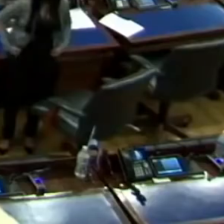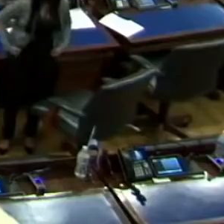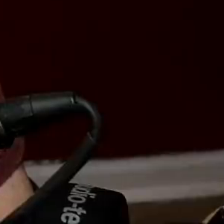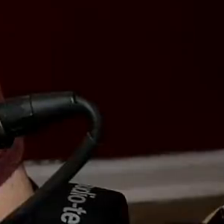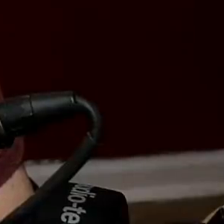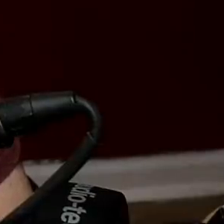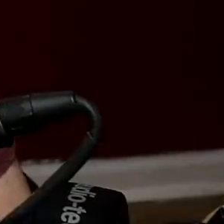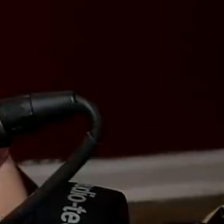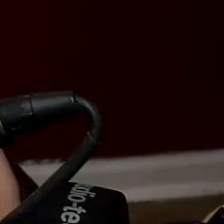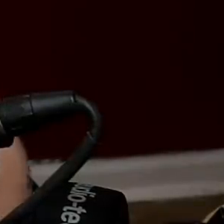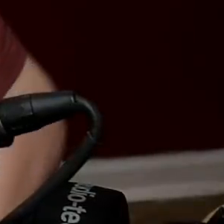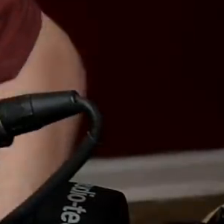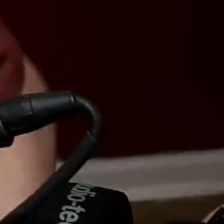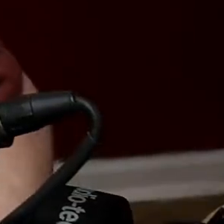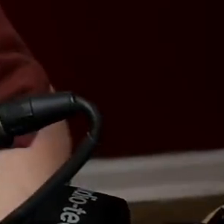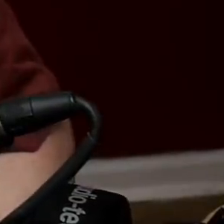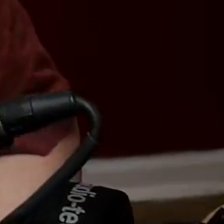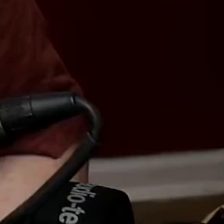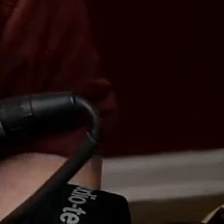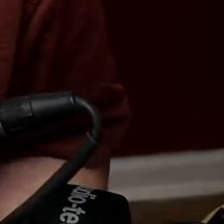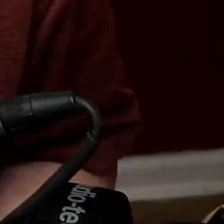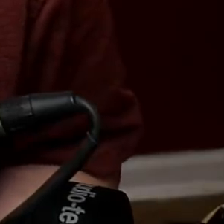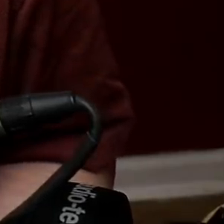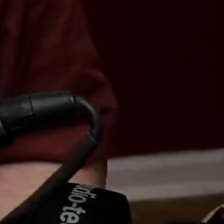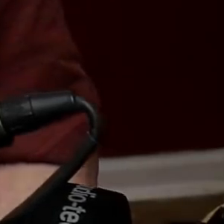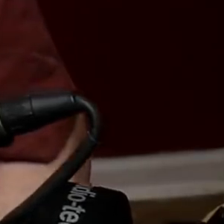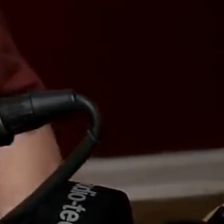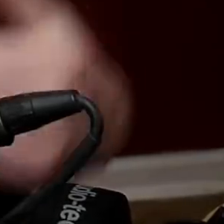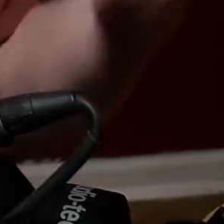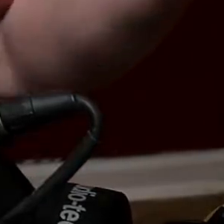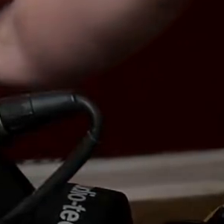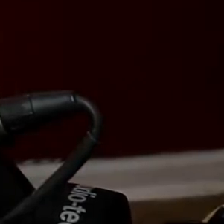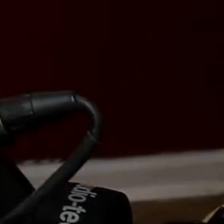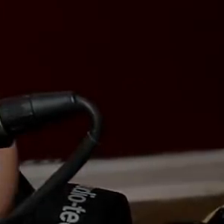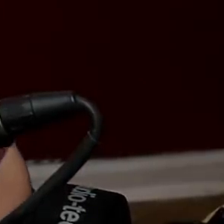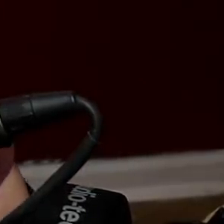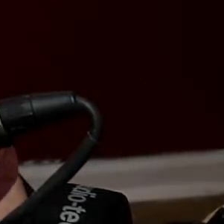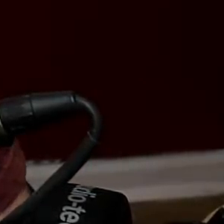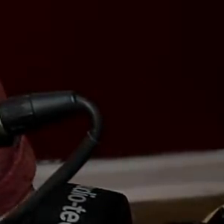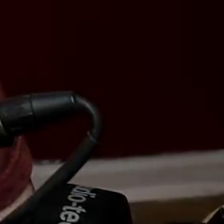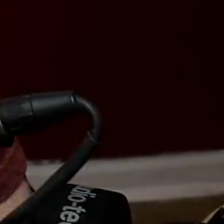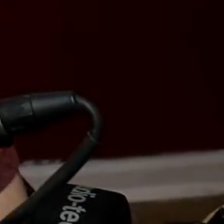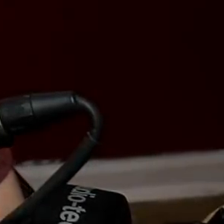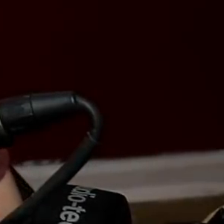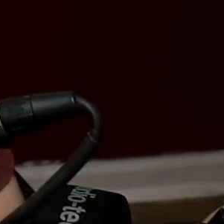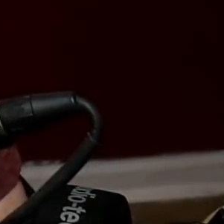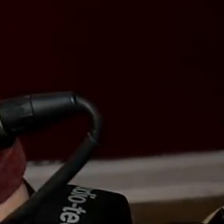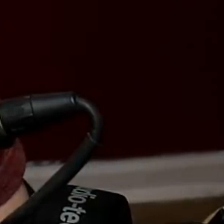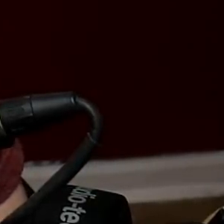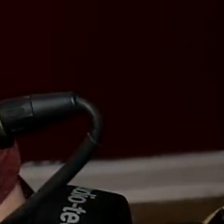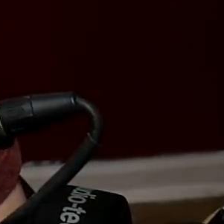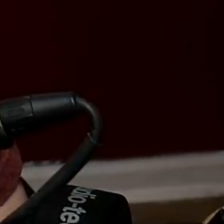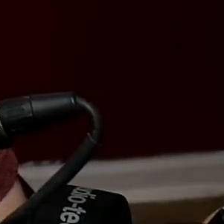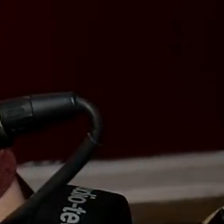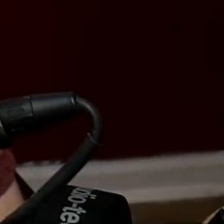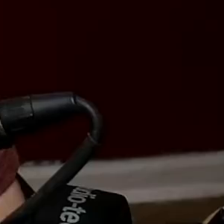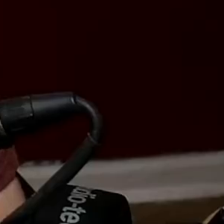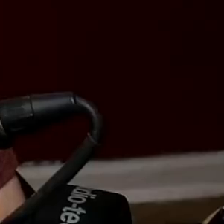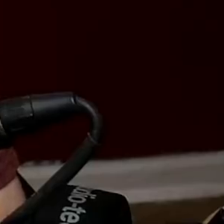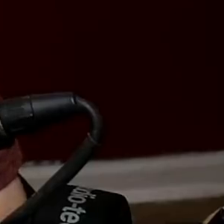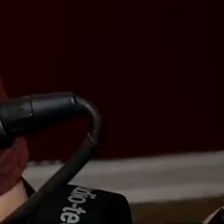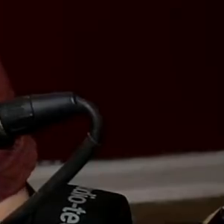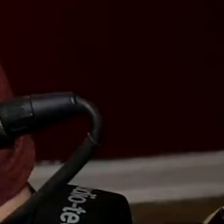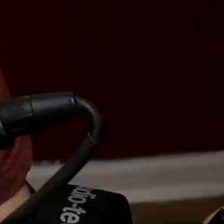no sé sinceramente tal vez ustedes me pueden contar qué logros que lo que llegaron a hacer qué fue lo que el fmln